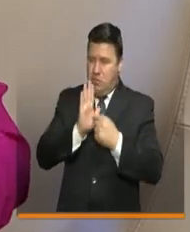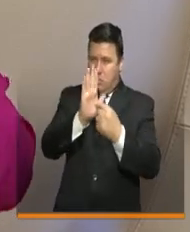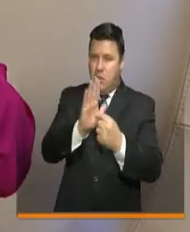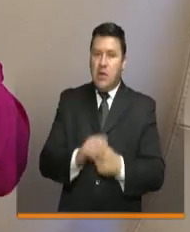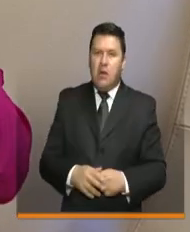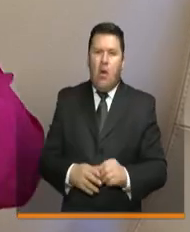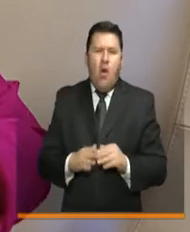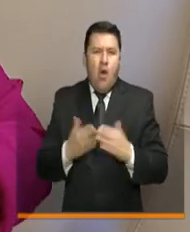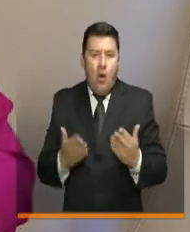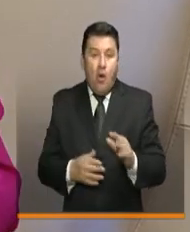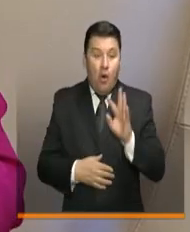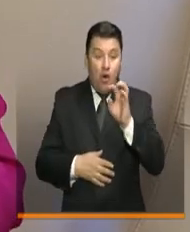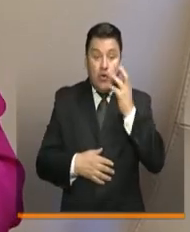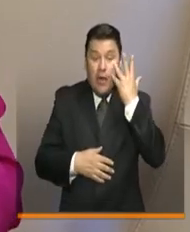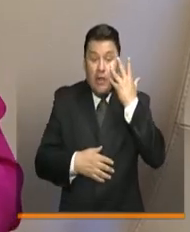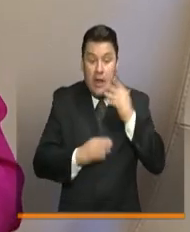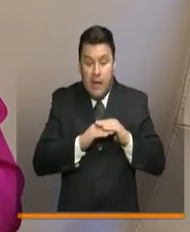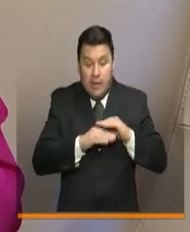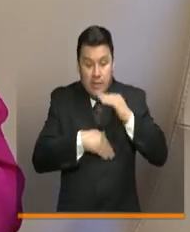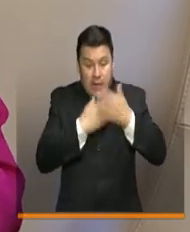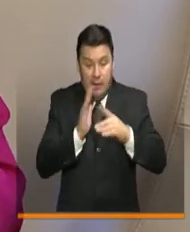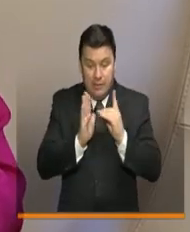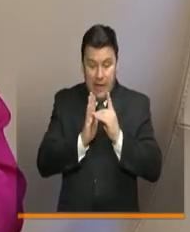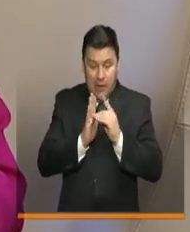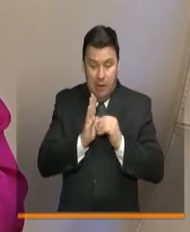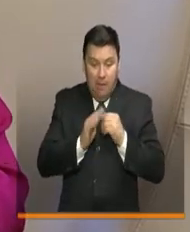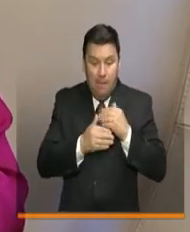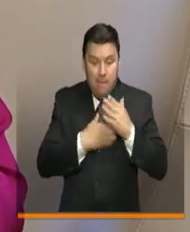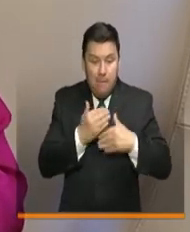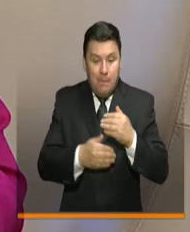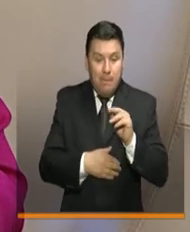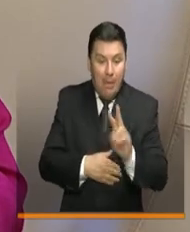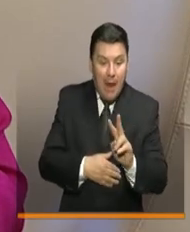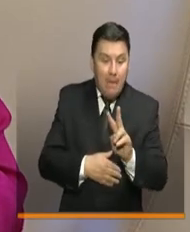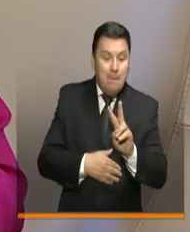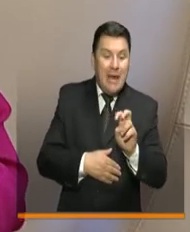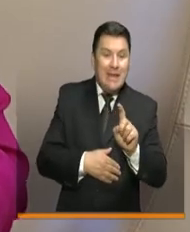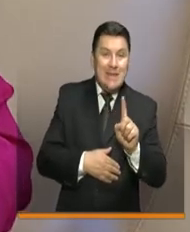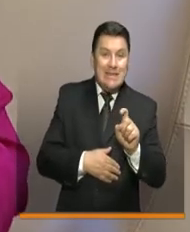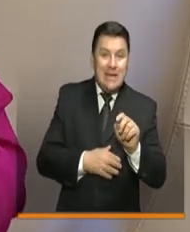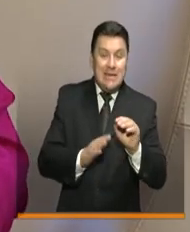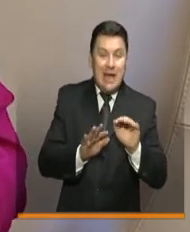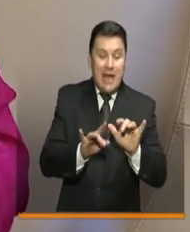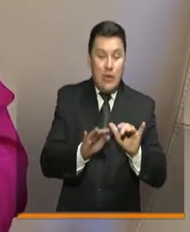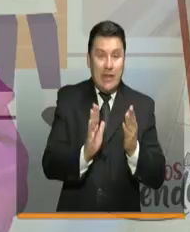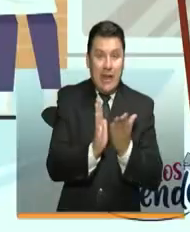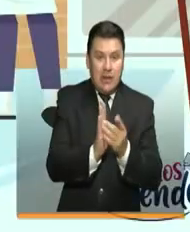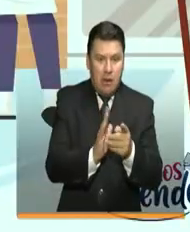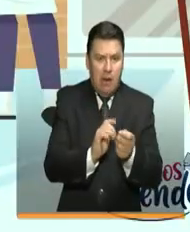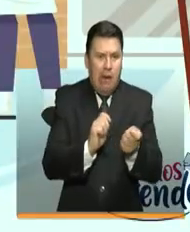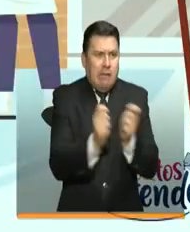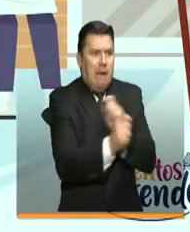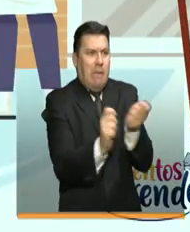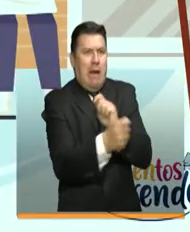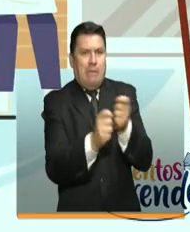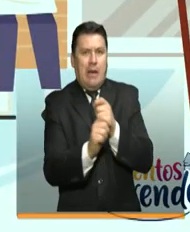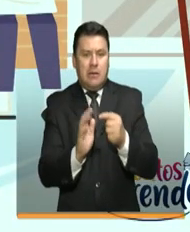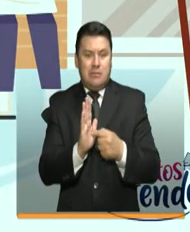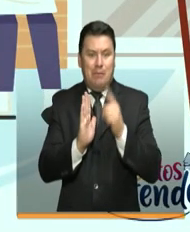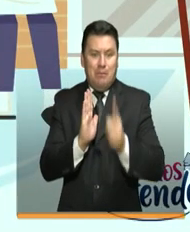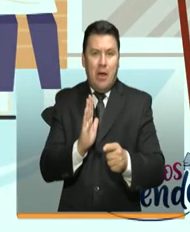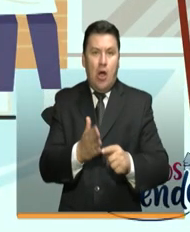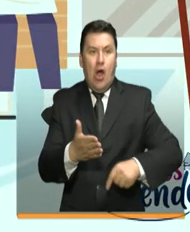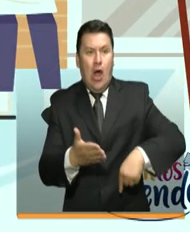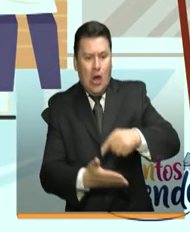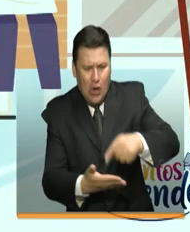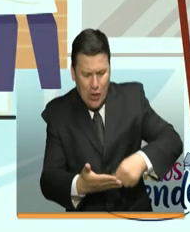deja ver ustedes que 8 días después de implementado el decreto ya van 26 secretarías de educación que lograron hacer cambios, porque son cambios en contratos,